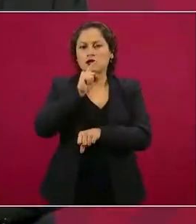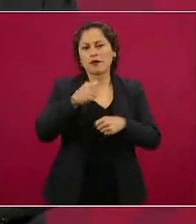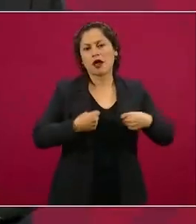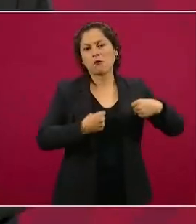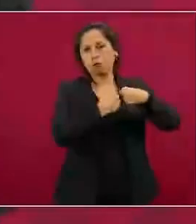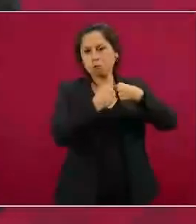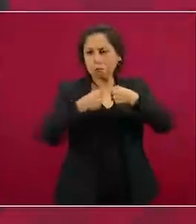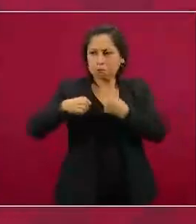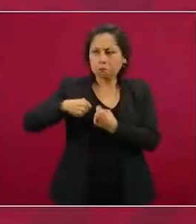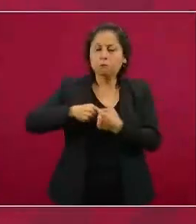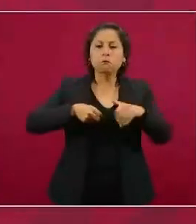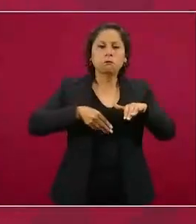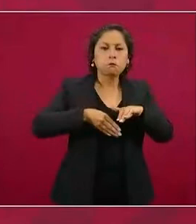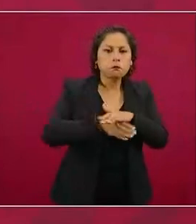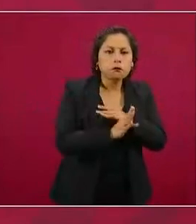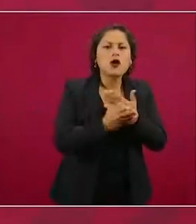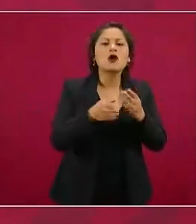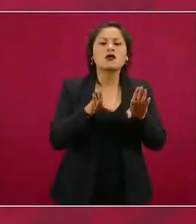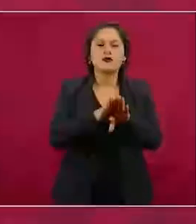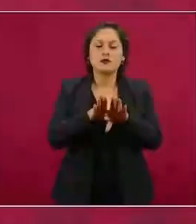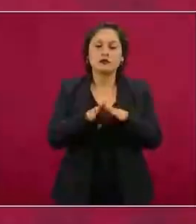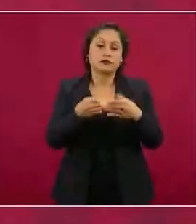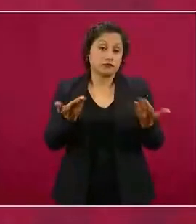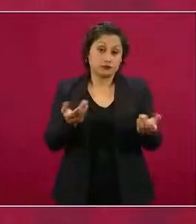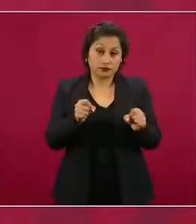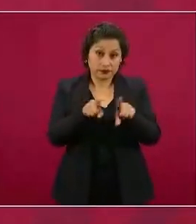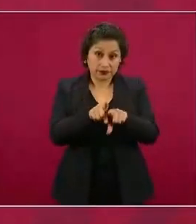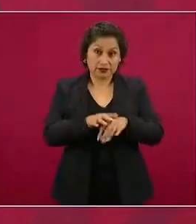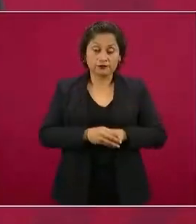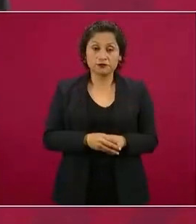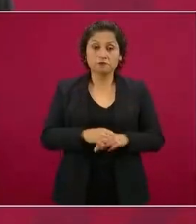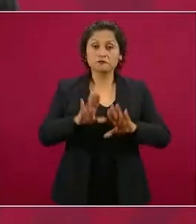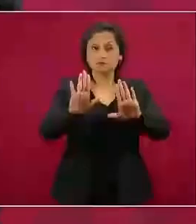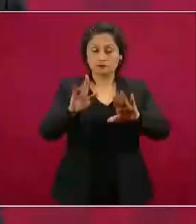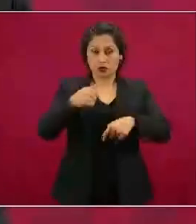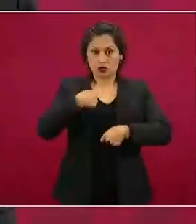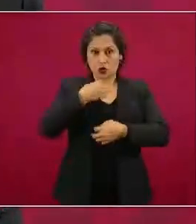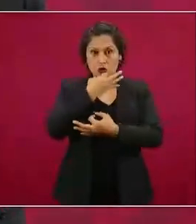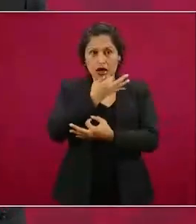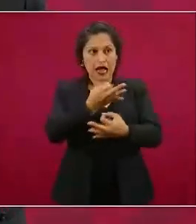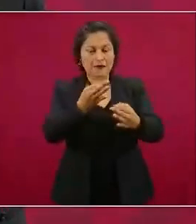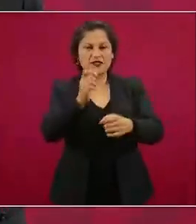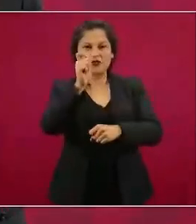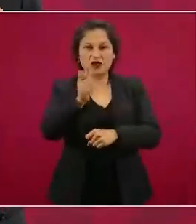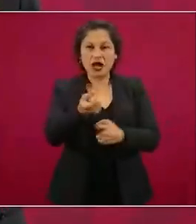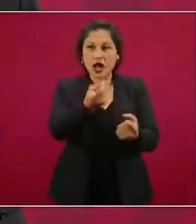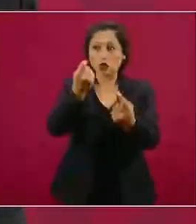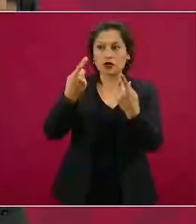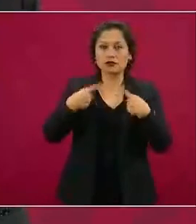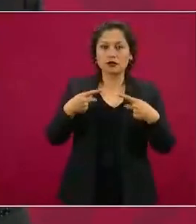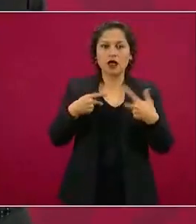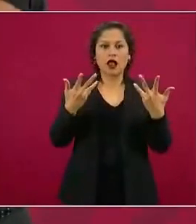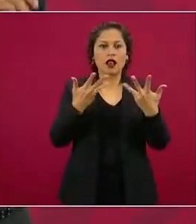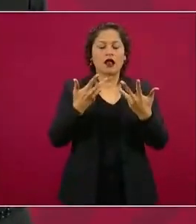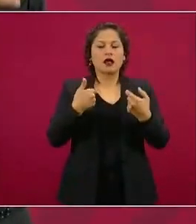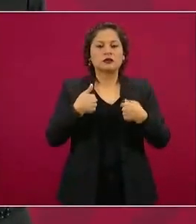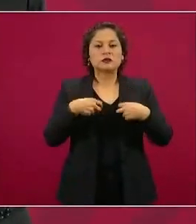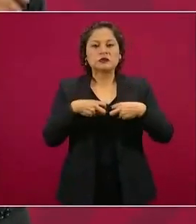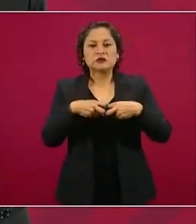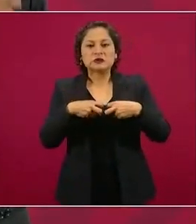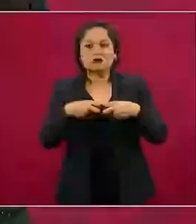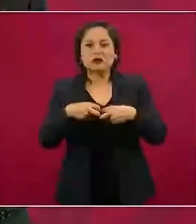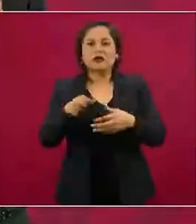Entonces, ¿qué les comento a los que tienen alguna preocupación de que van a perder su trabajo por estar en la